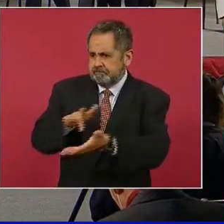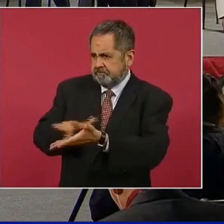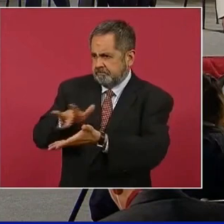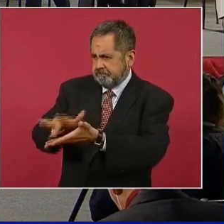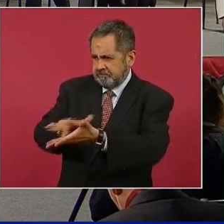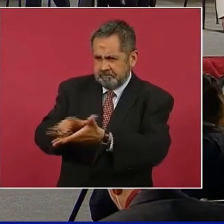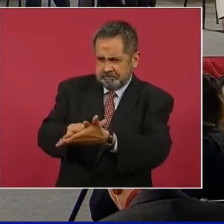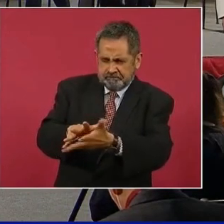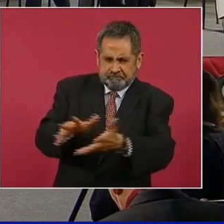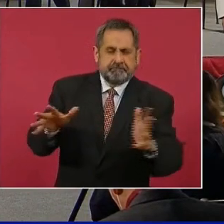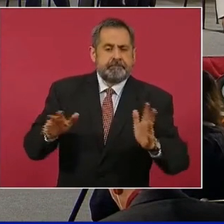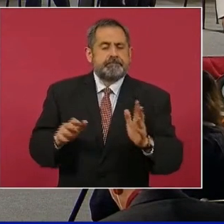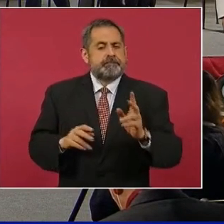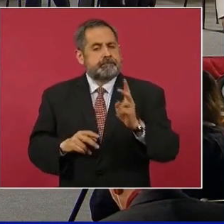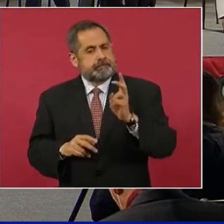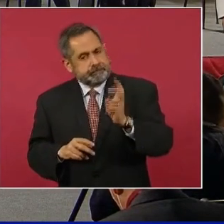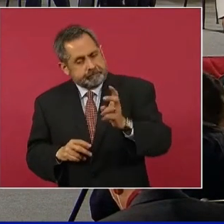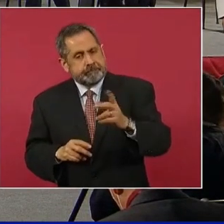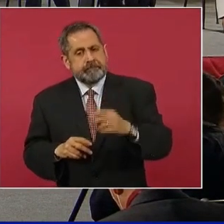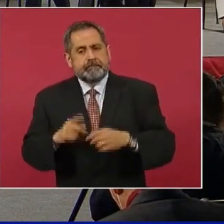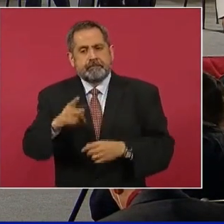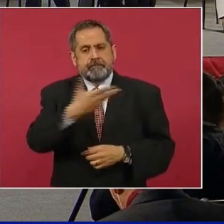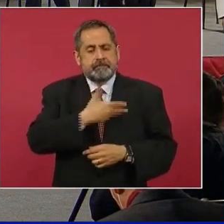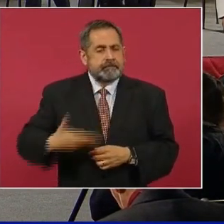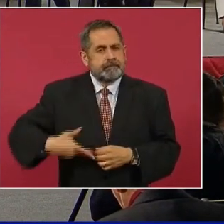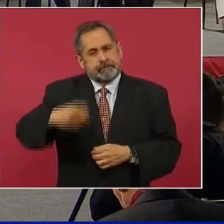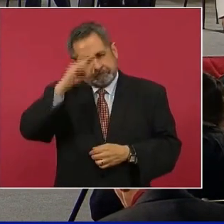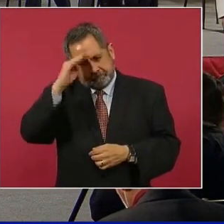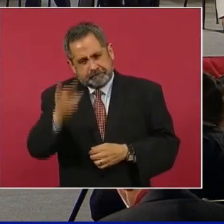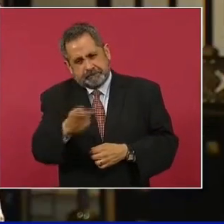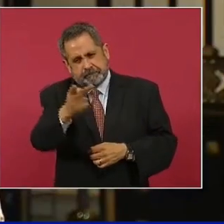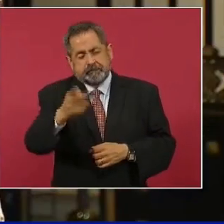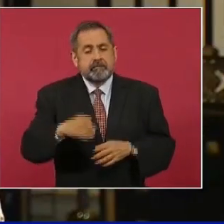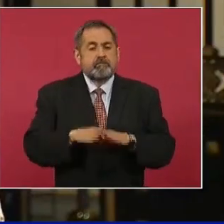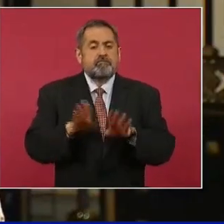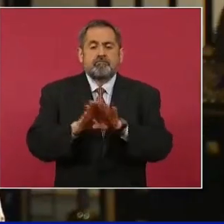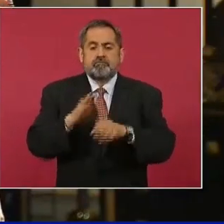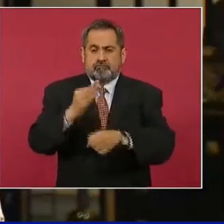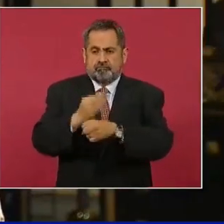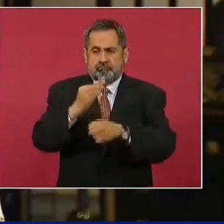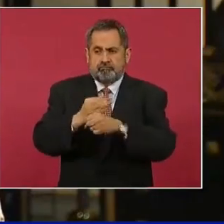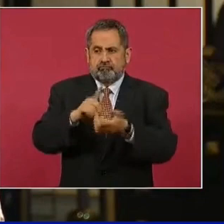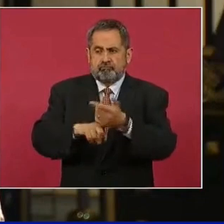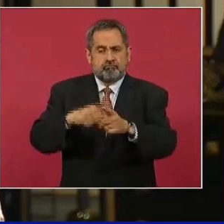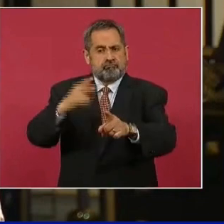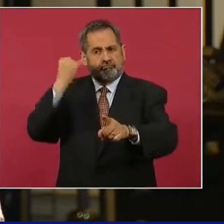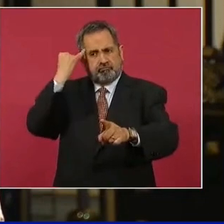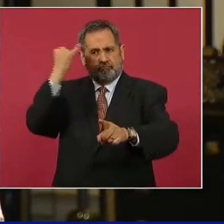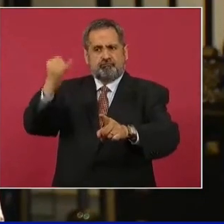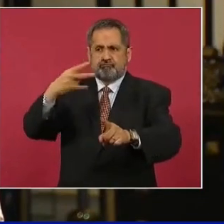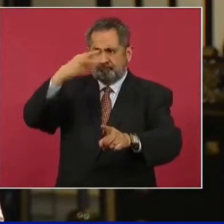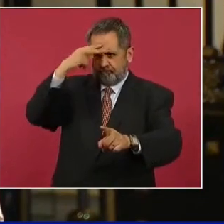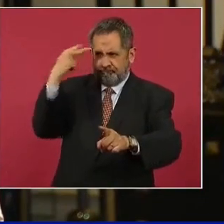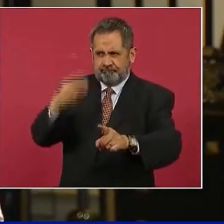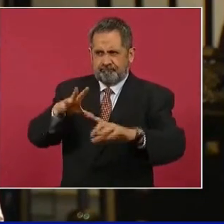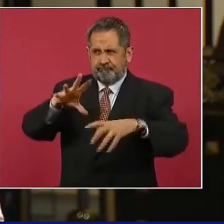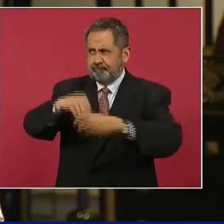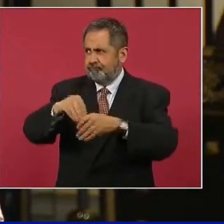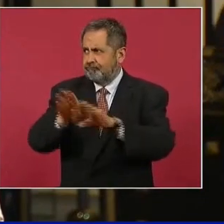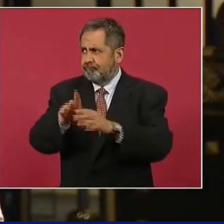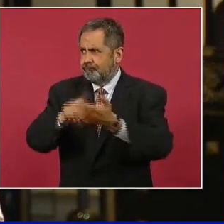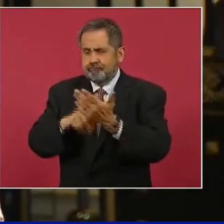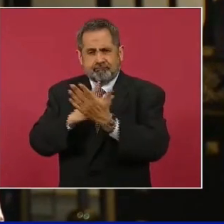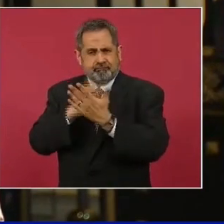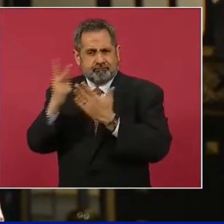presidente, derivado de esto, yo le preguntaría si usted considera que el modelo que ha empleado México en los